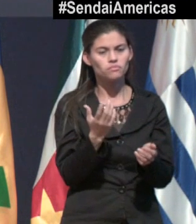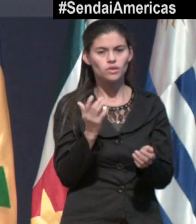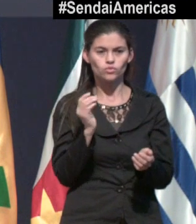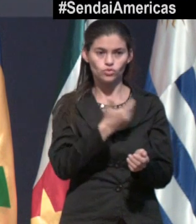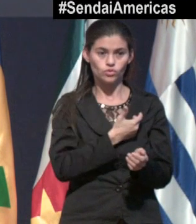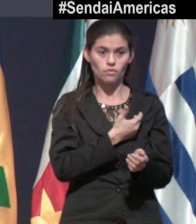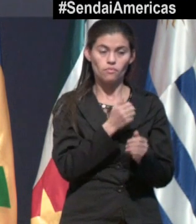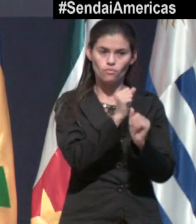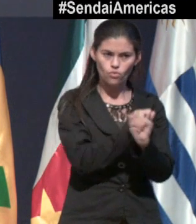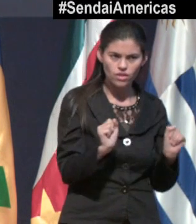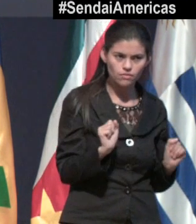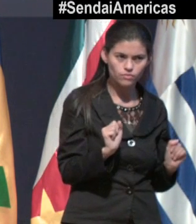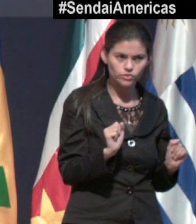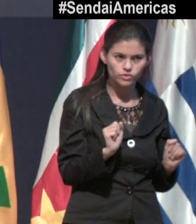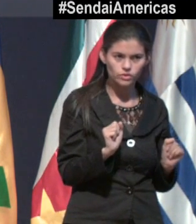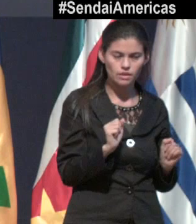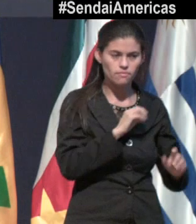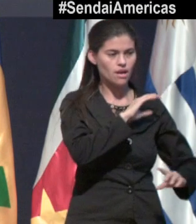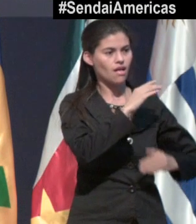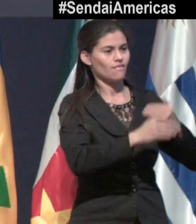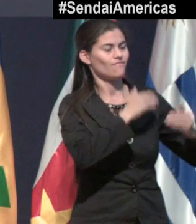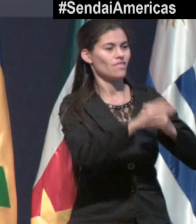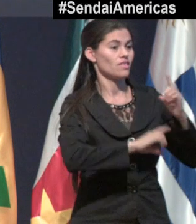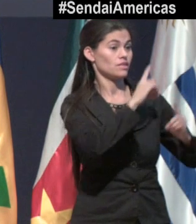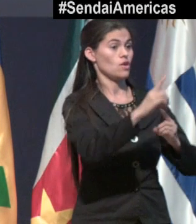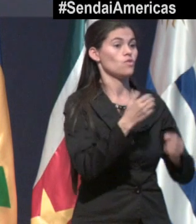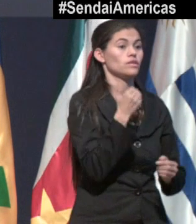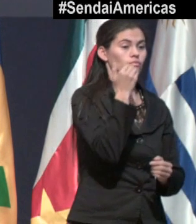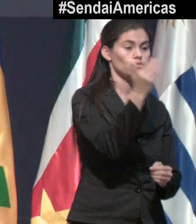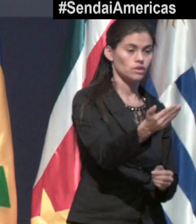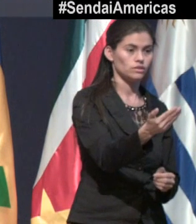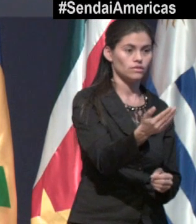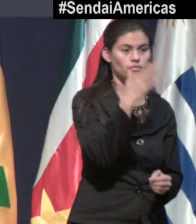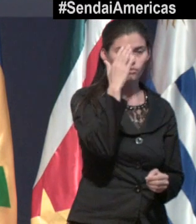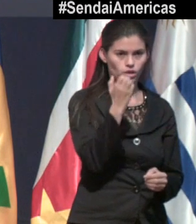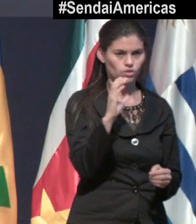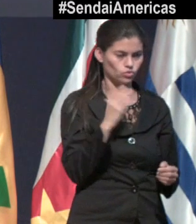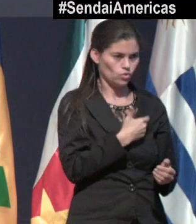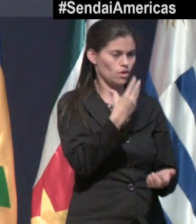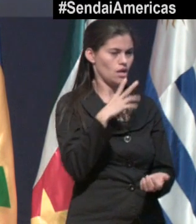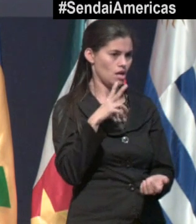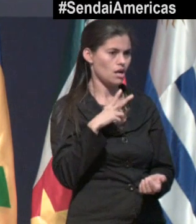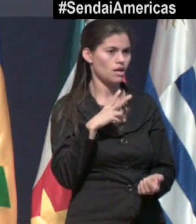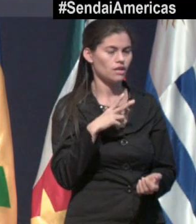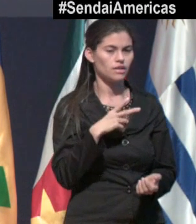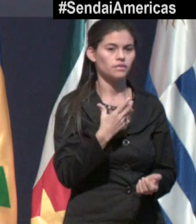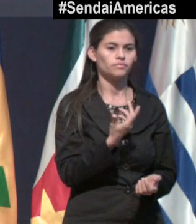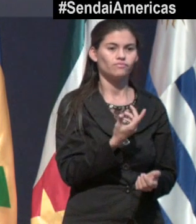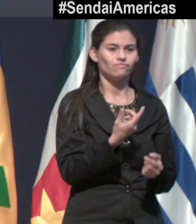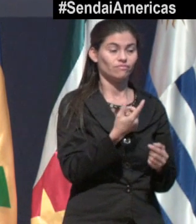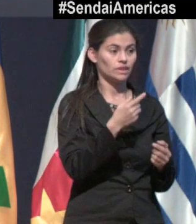nuestras posibilidades de desarrollo futuro? Porque obviamente si estamos teniendo que gastar